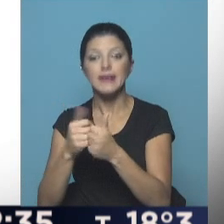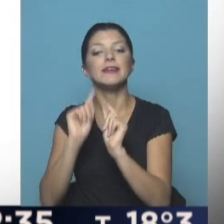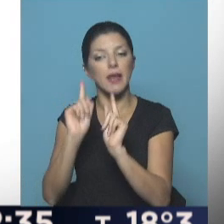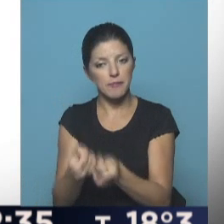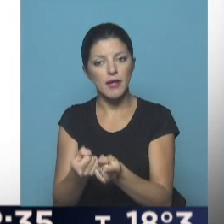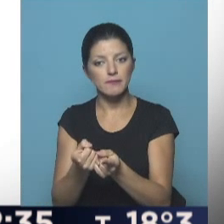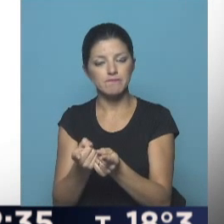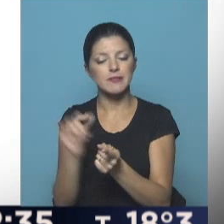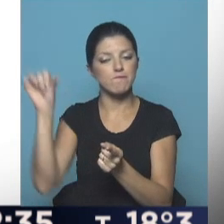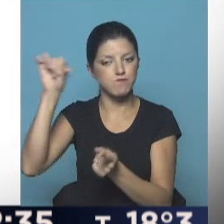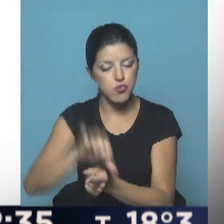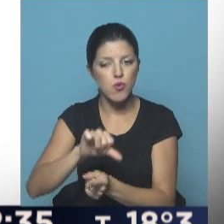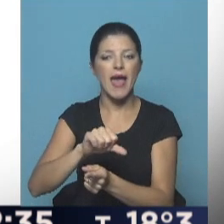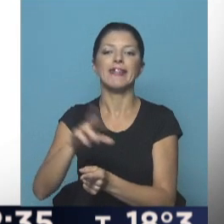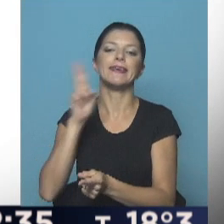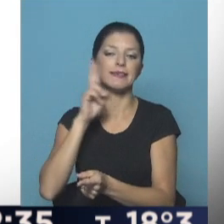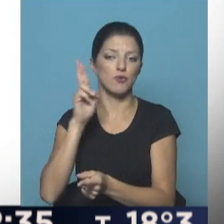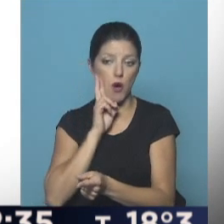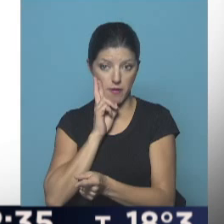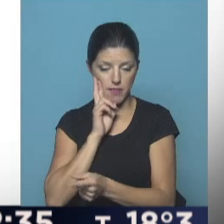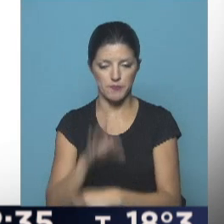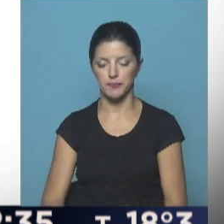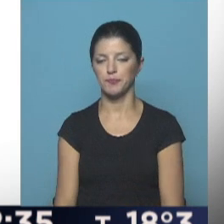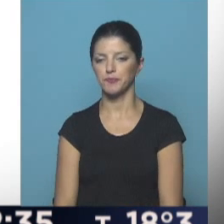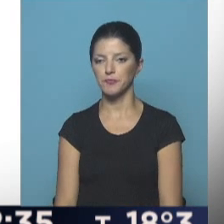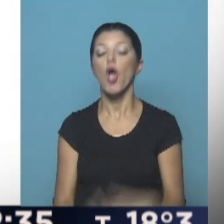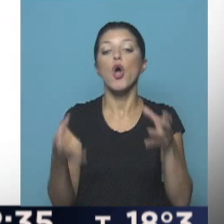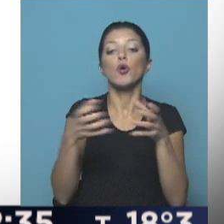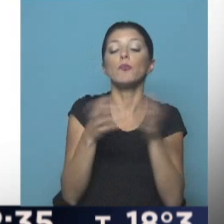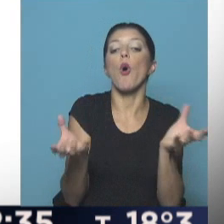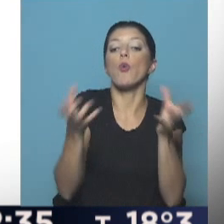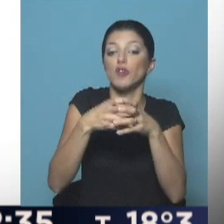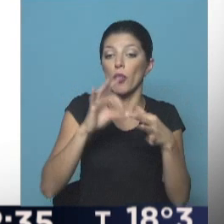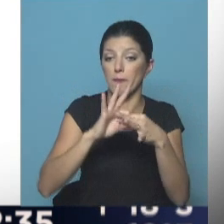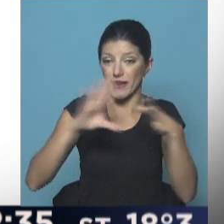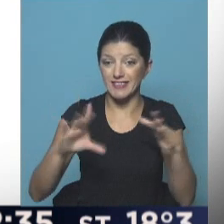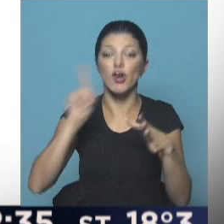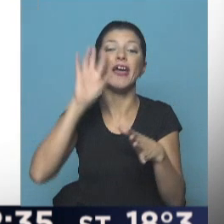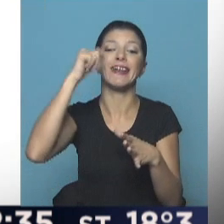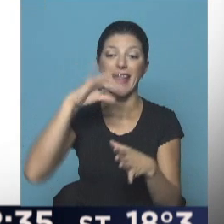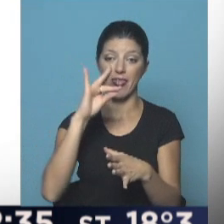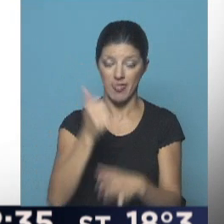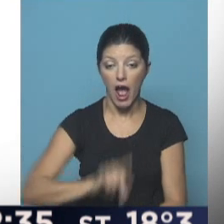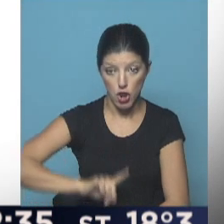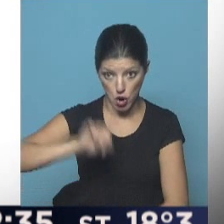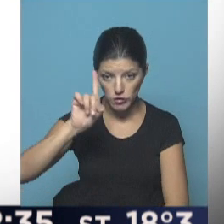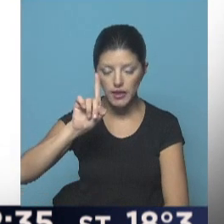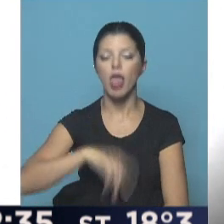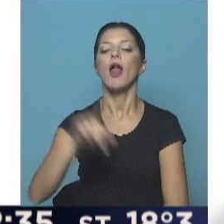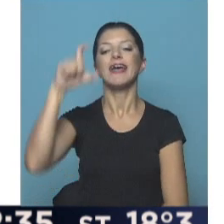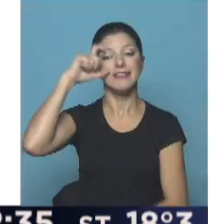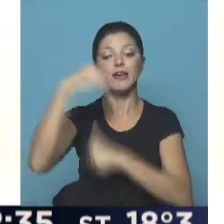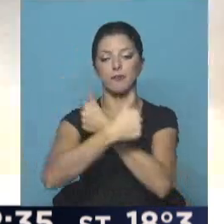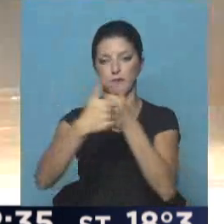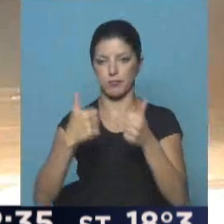importante sangría de 19 lugares. El Partido Unionista Democrático de Irlanda del Norte, por su parte, obtuvo 10